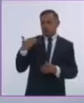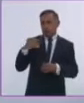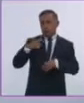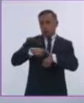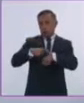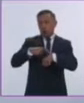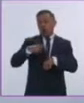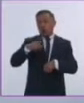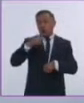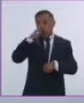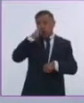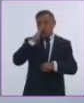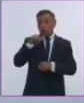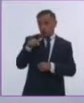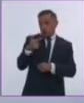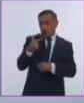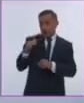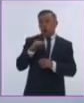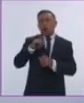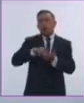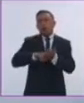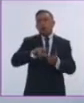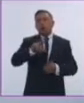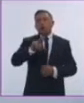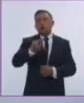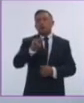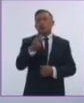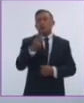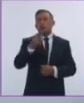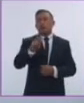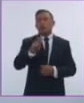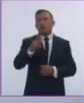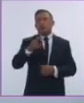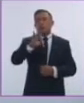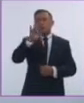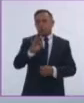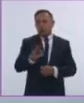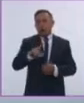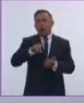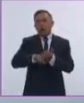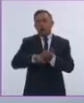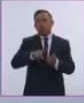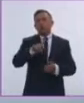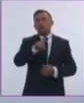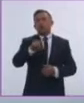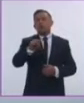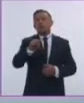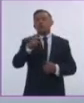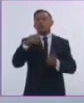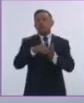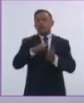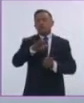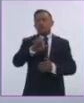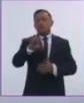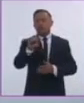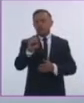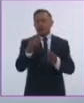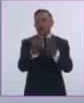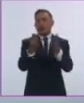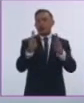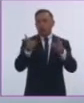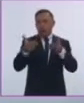12 horas el 81.3 por ciento de las 162 mil 570 casillas programadas